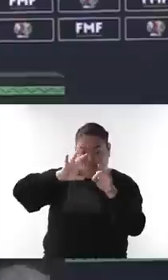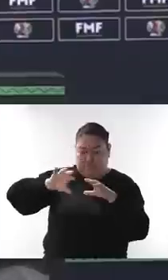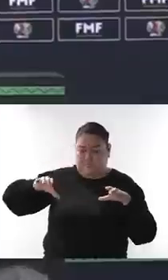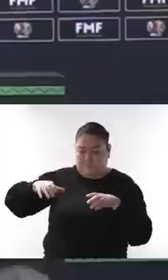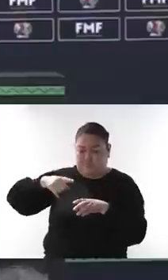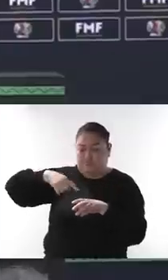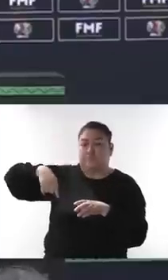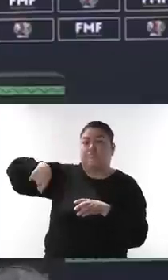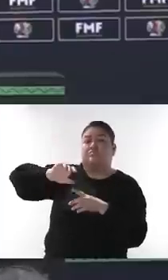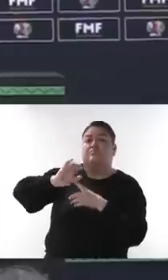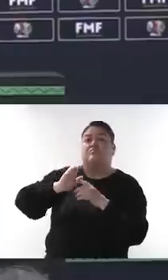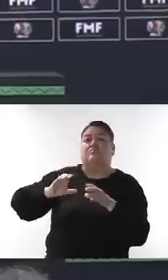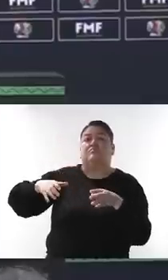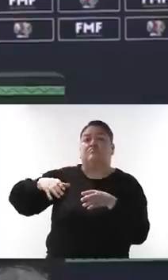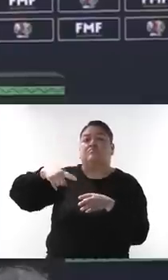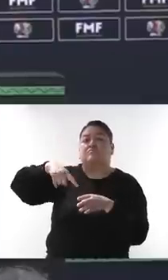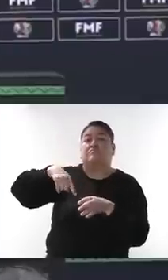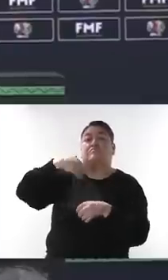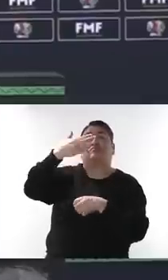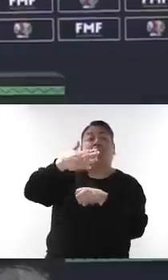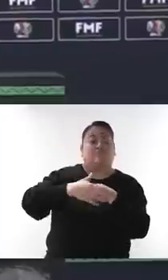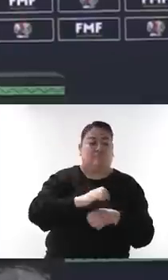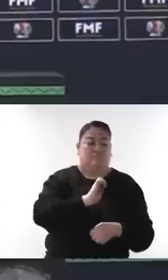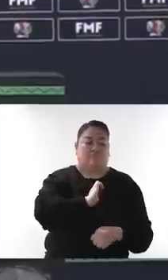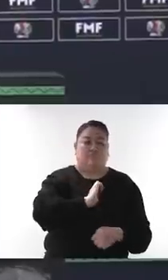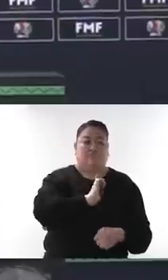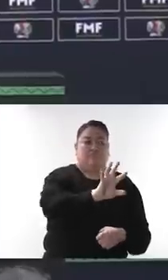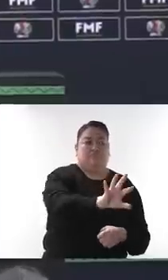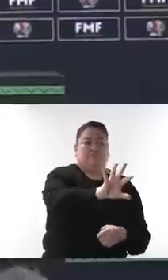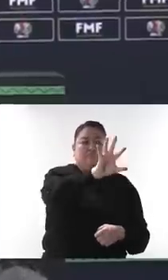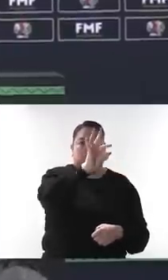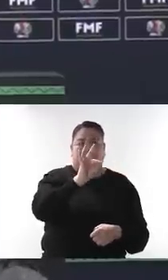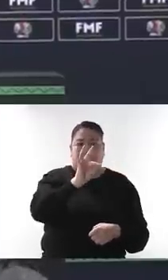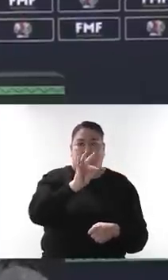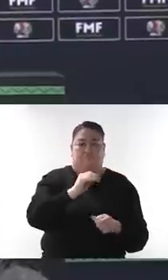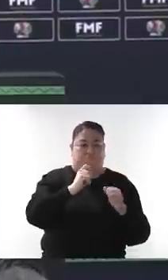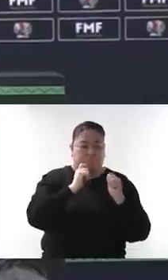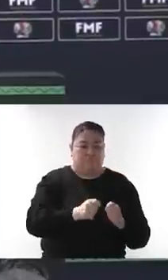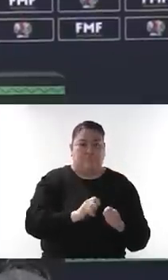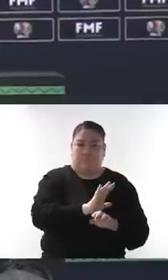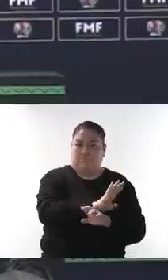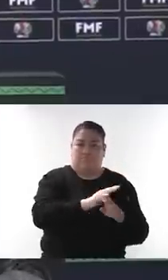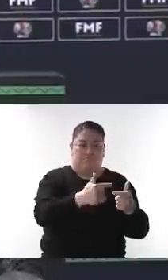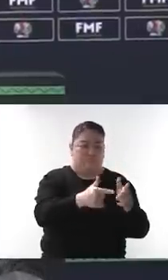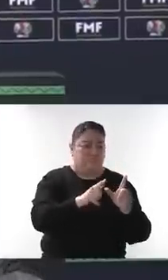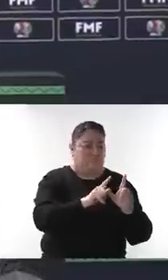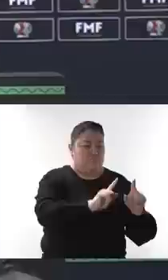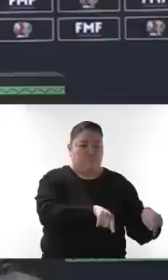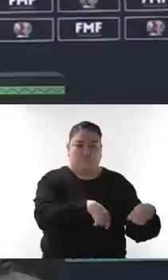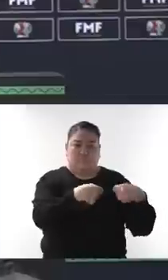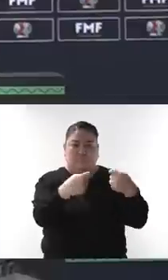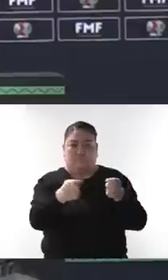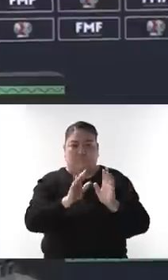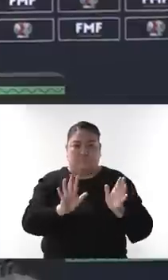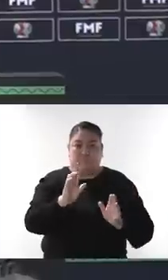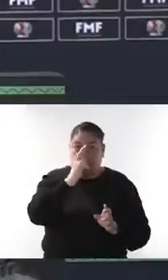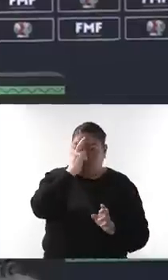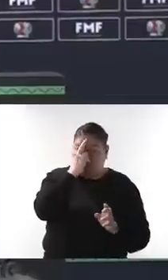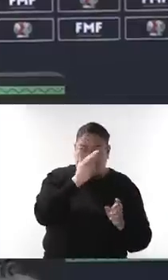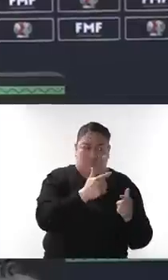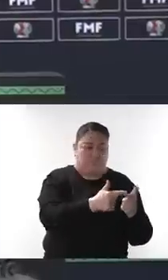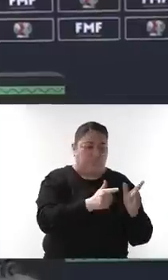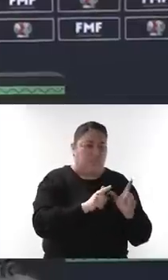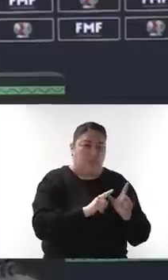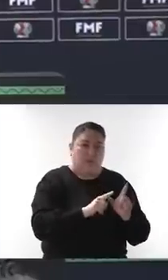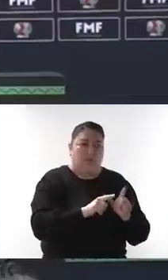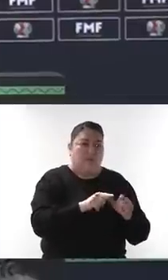de que el próximo entrenador de la selección tenga que consumar ya un relevo generacional, tomando en cuenta que las selecciones menores no van a